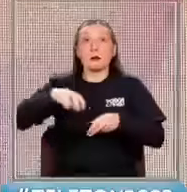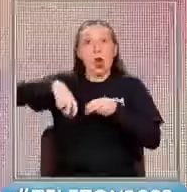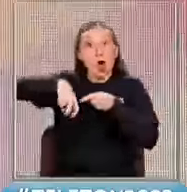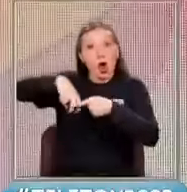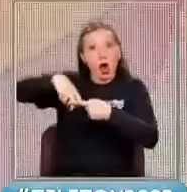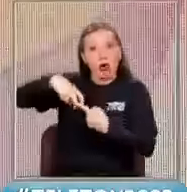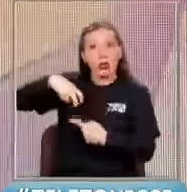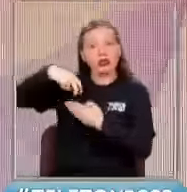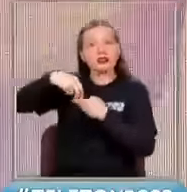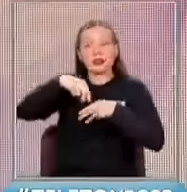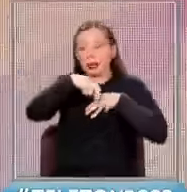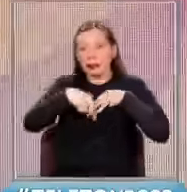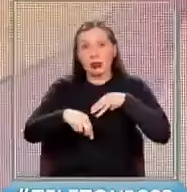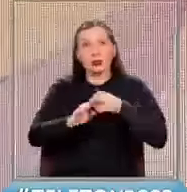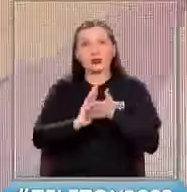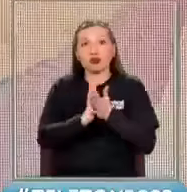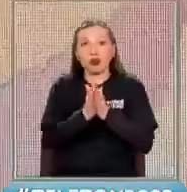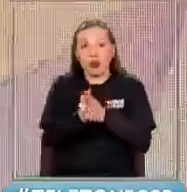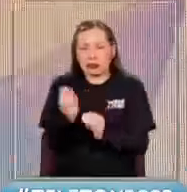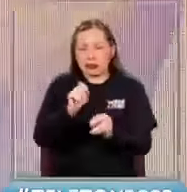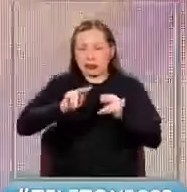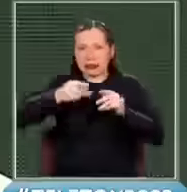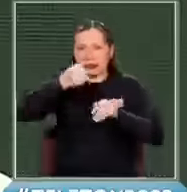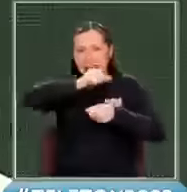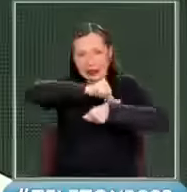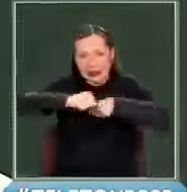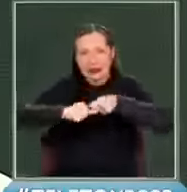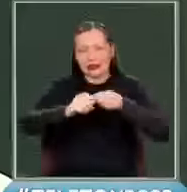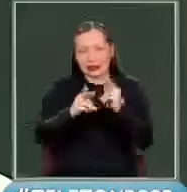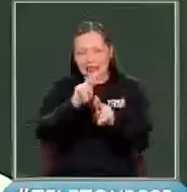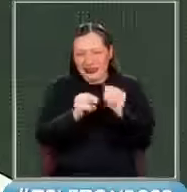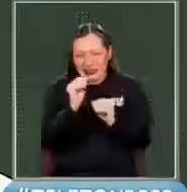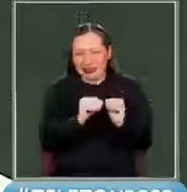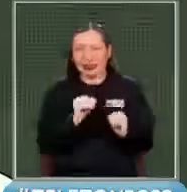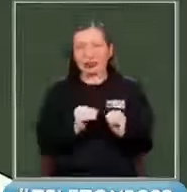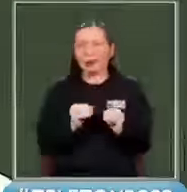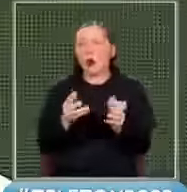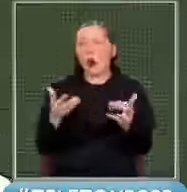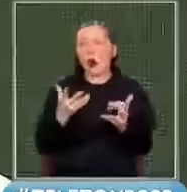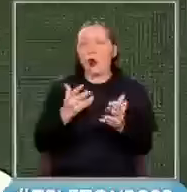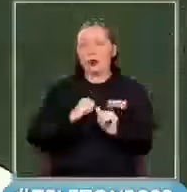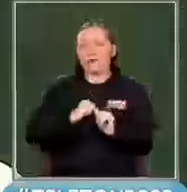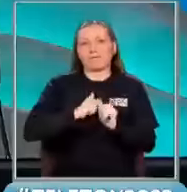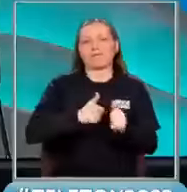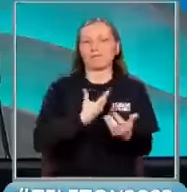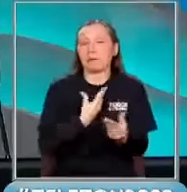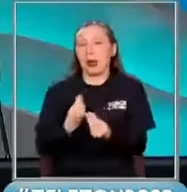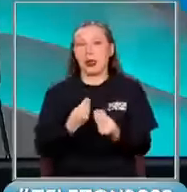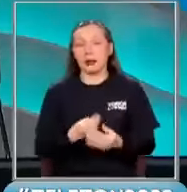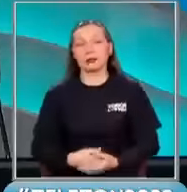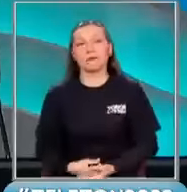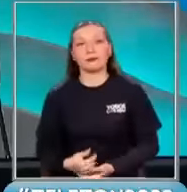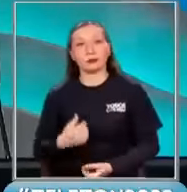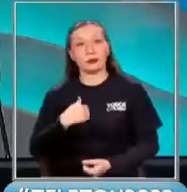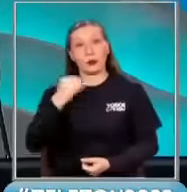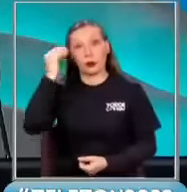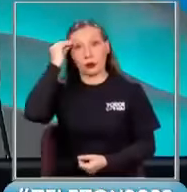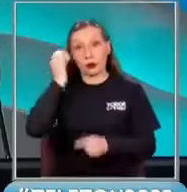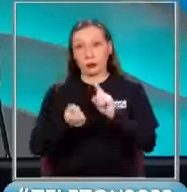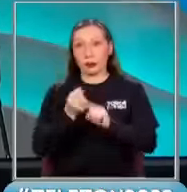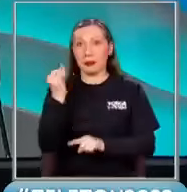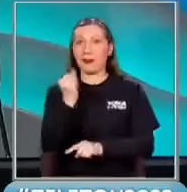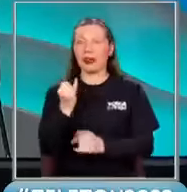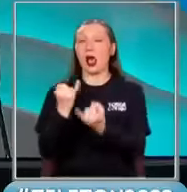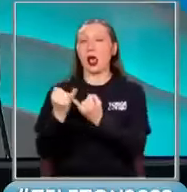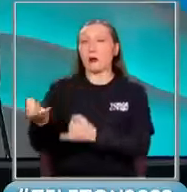también fue completamente reconstruida. Claro. ¿Cómo fue vencer esos miedos para ti? O sea, yo recuerdo cuando la primera vez un amigo